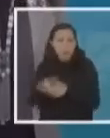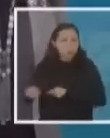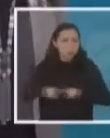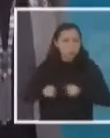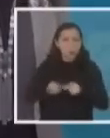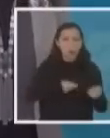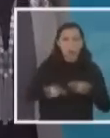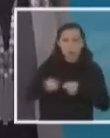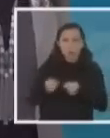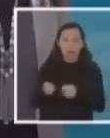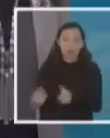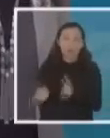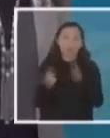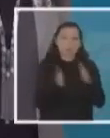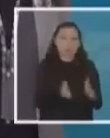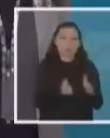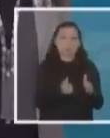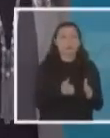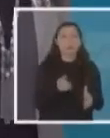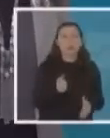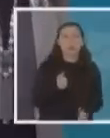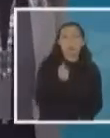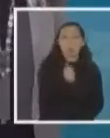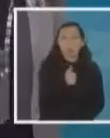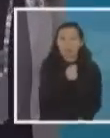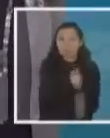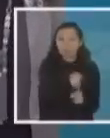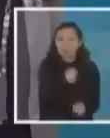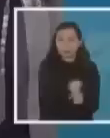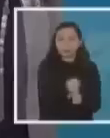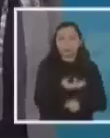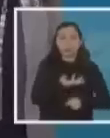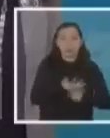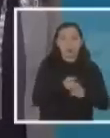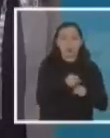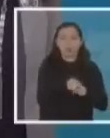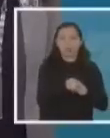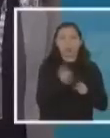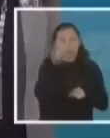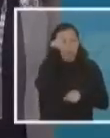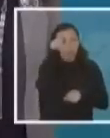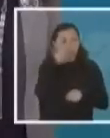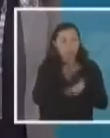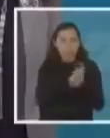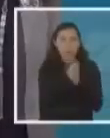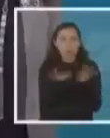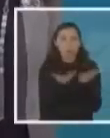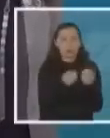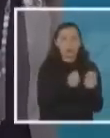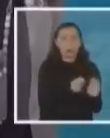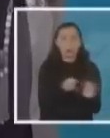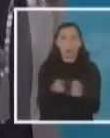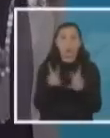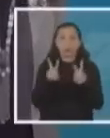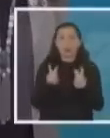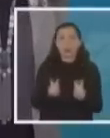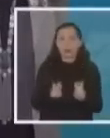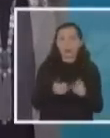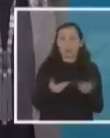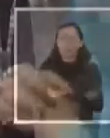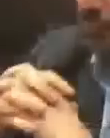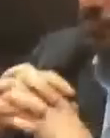ver los alcances también dentro del desglose. Hay casos puntuales, ayer nos preguntaban, soy conductor de camiones de